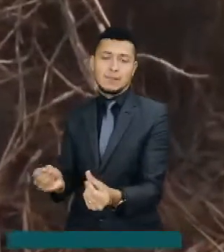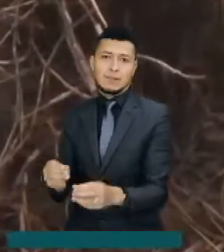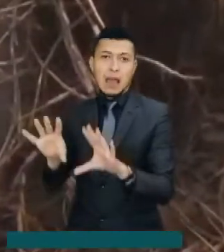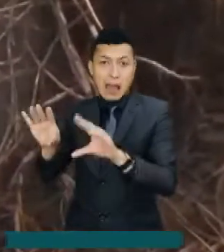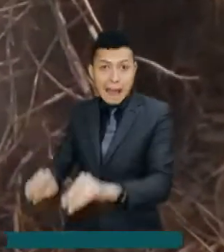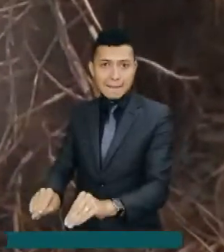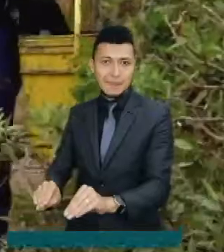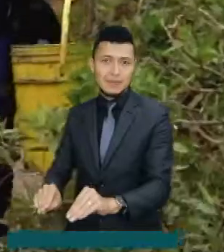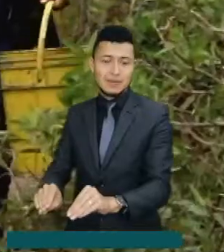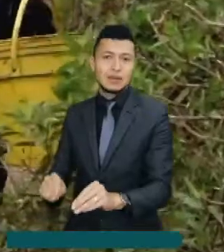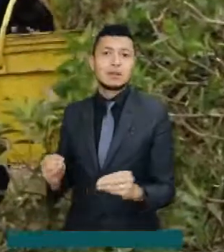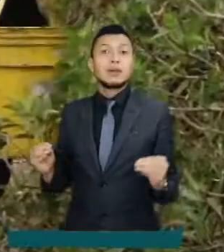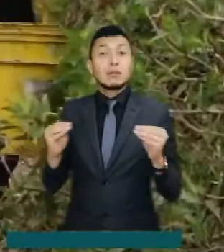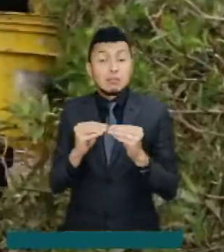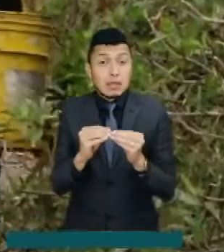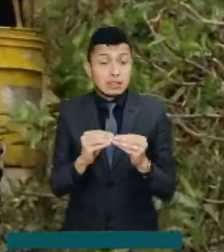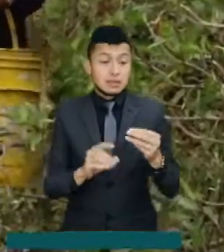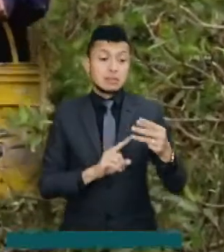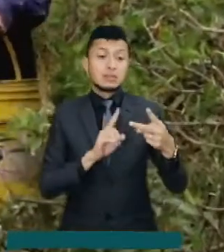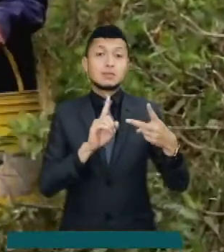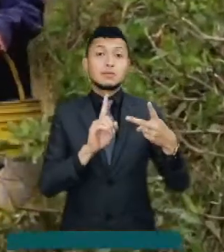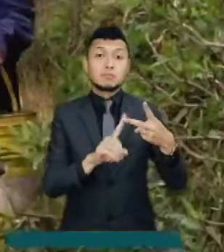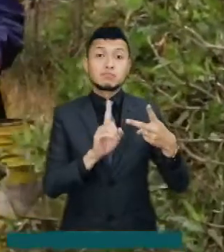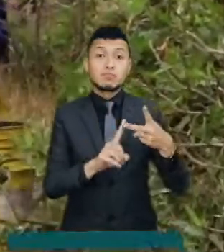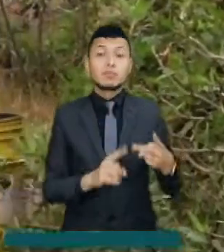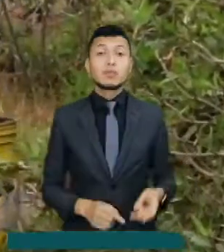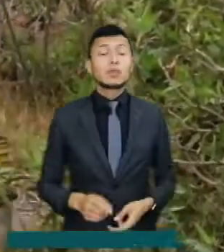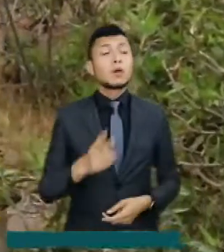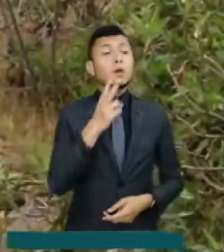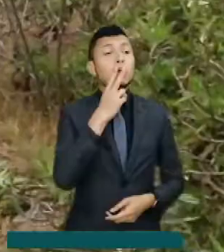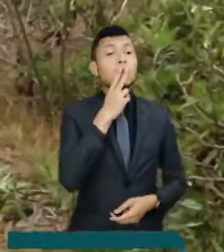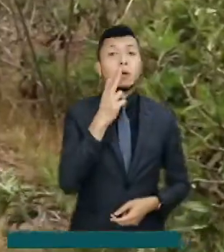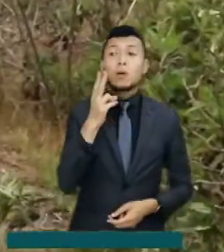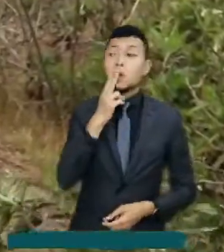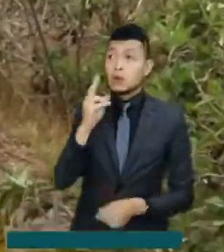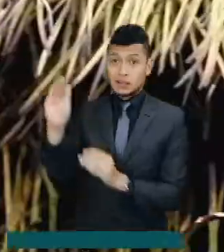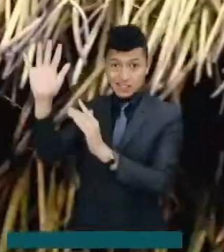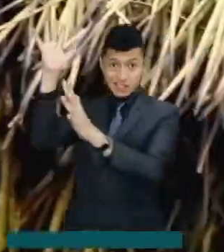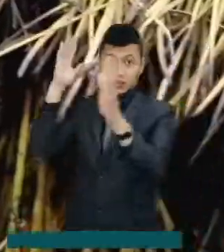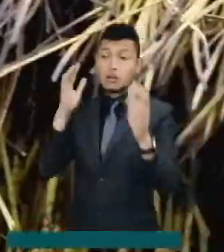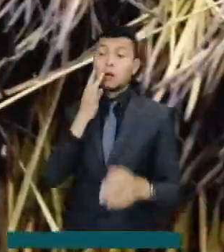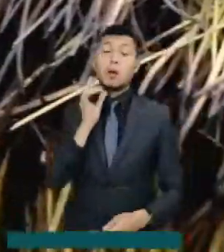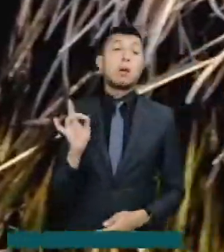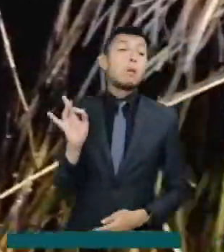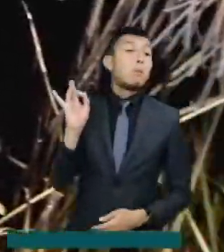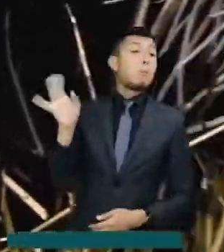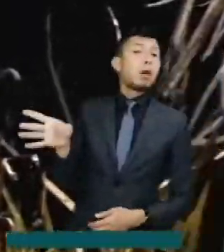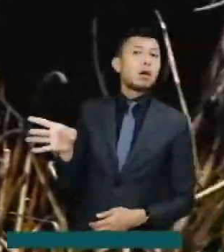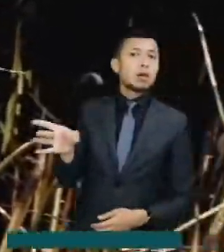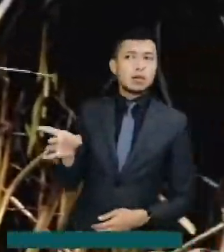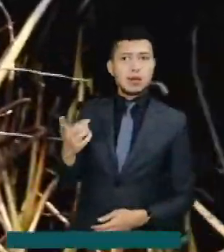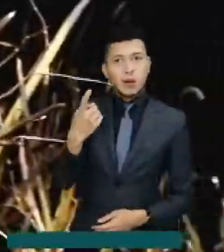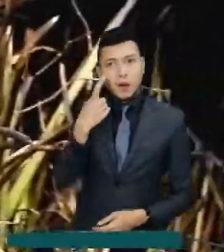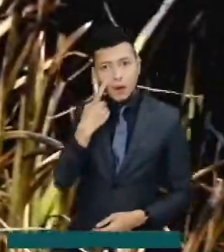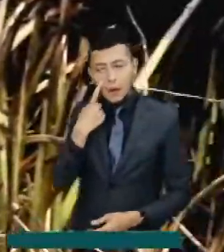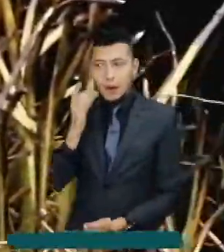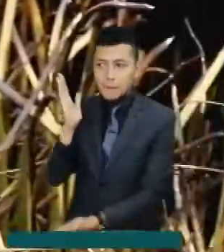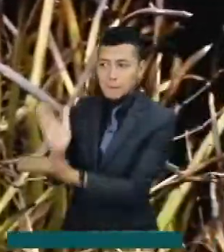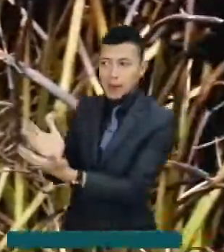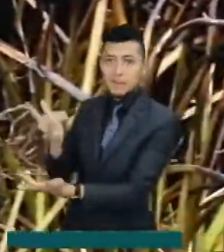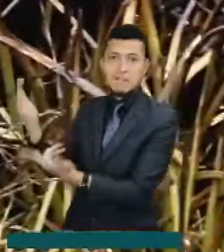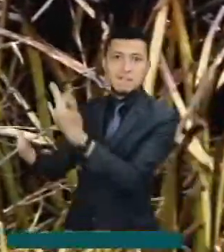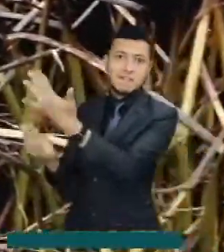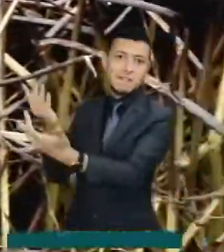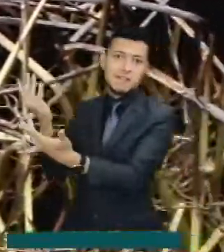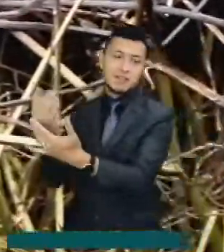Segundo, debemos evitar fumar o lanzar colillas en la capa vegetal para evitar la producción